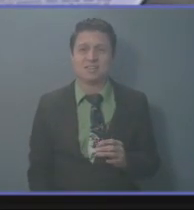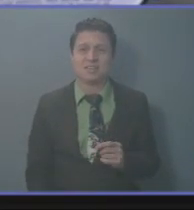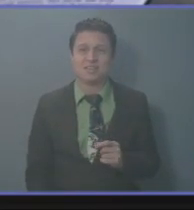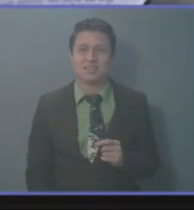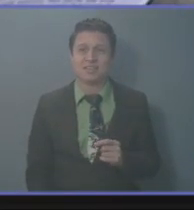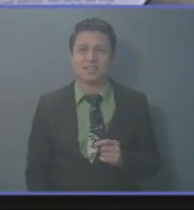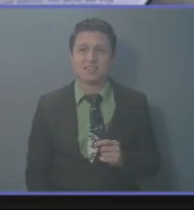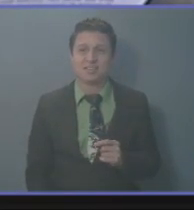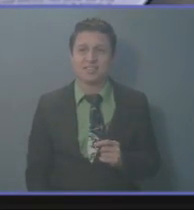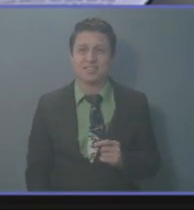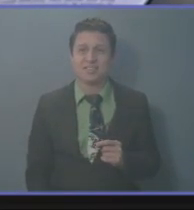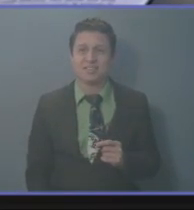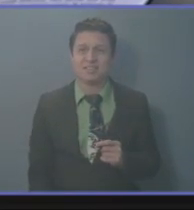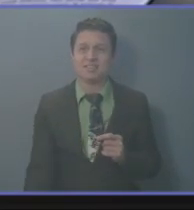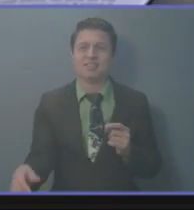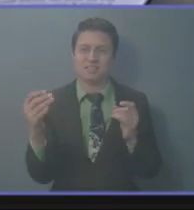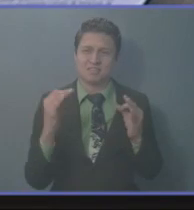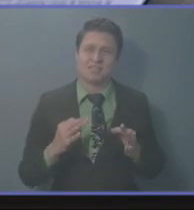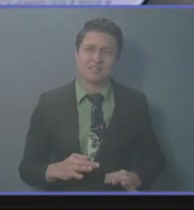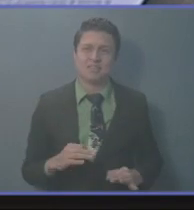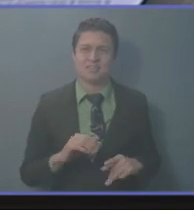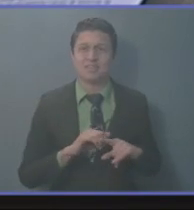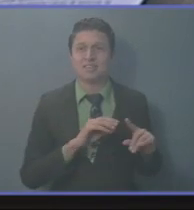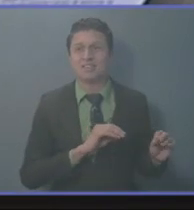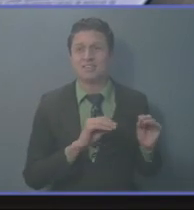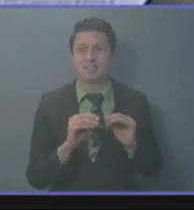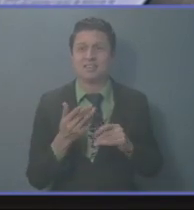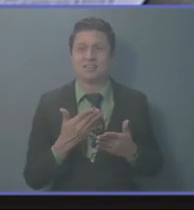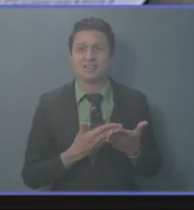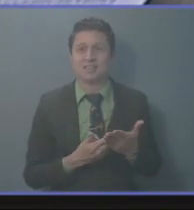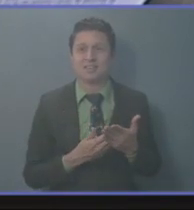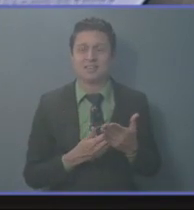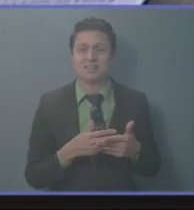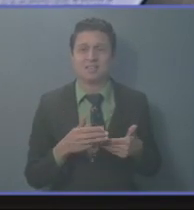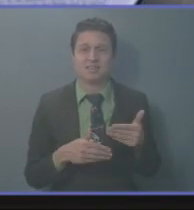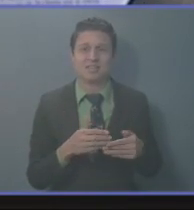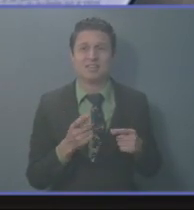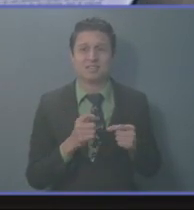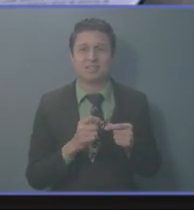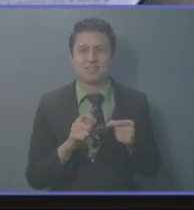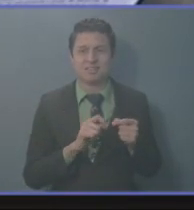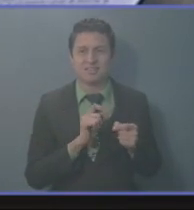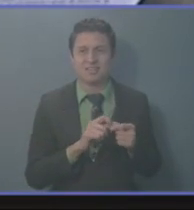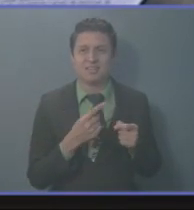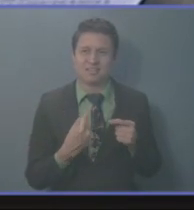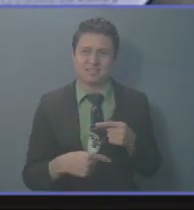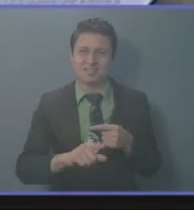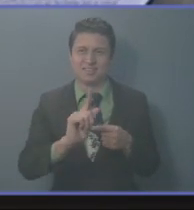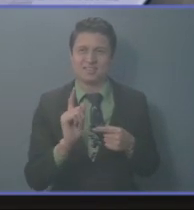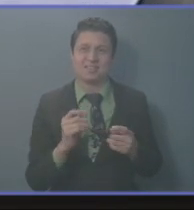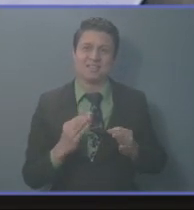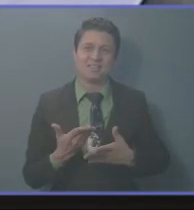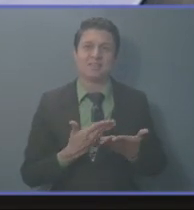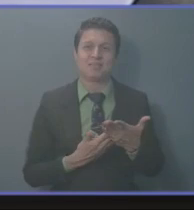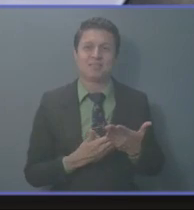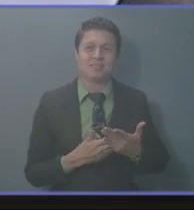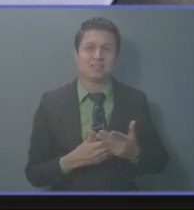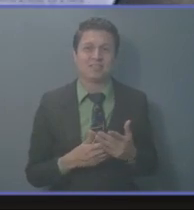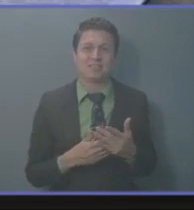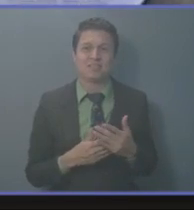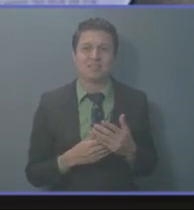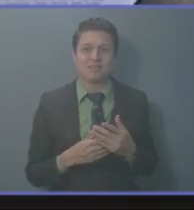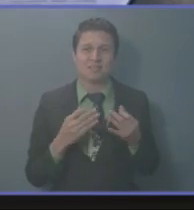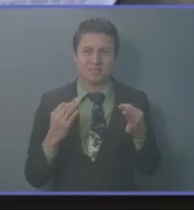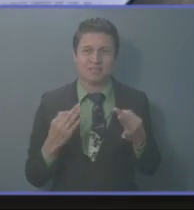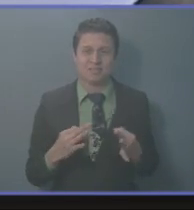del decreto número 537 como los posteriores decretos que lo han modificado. Por tanto, en uso de